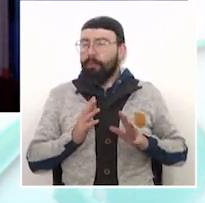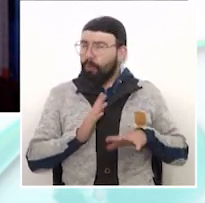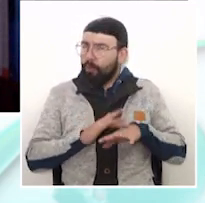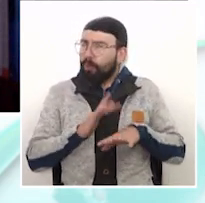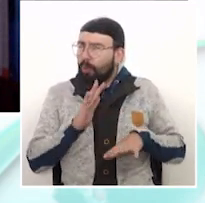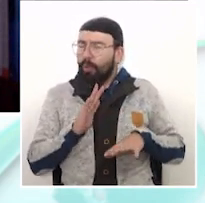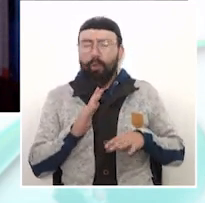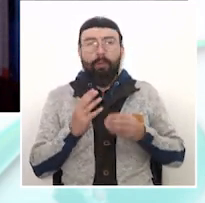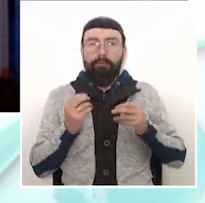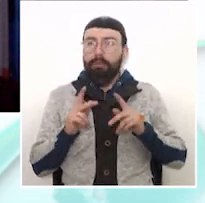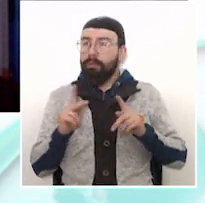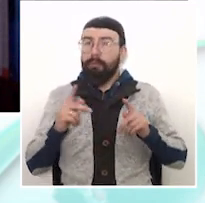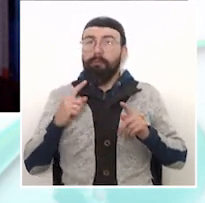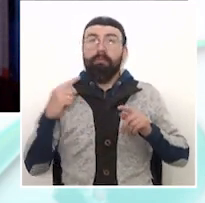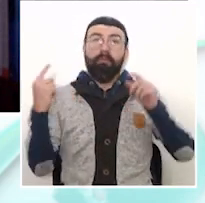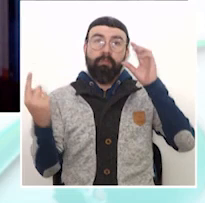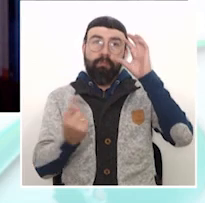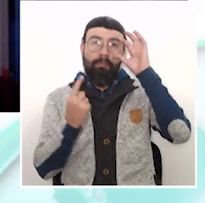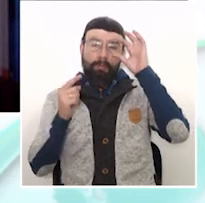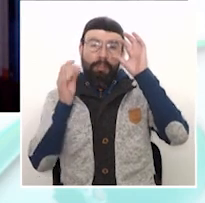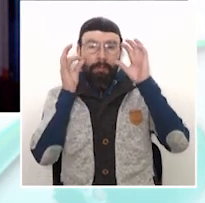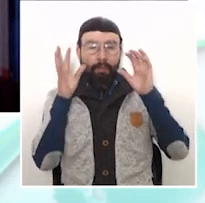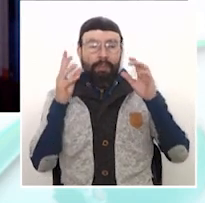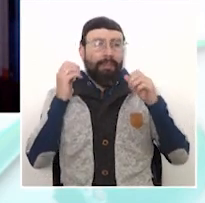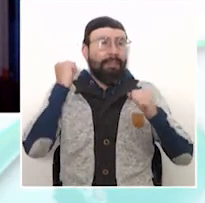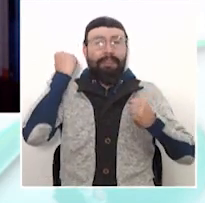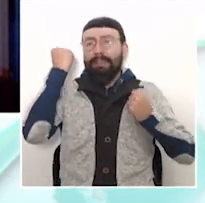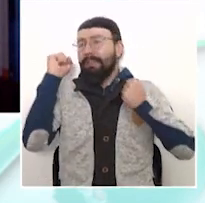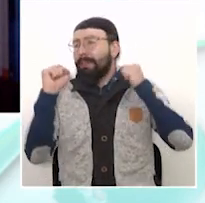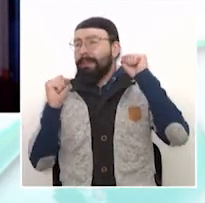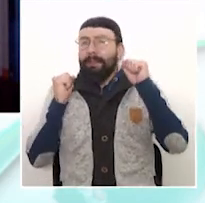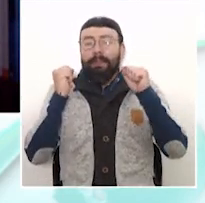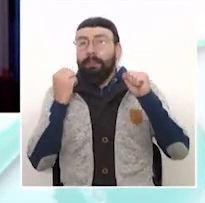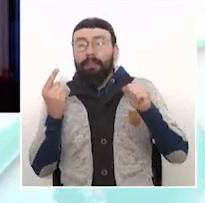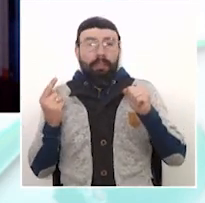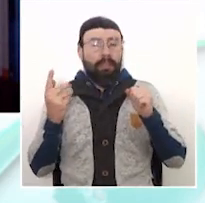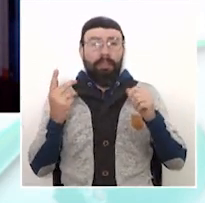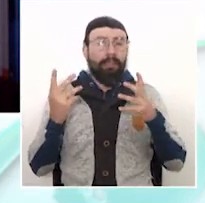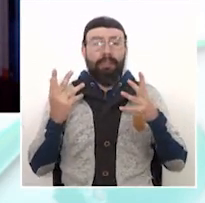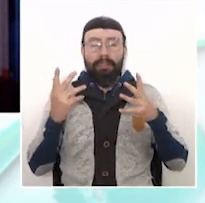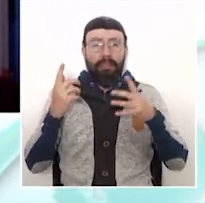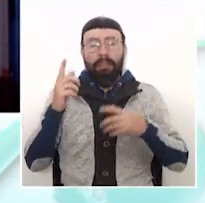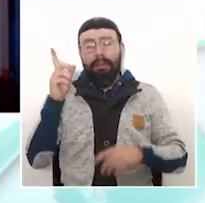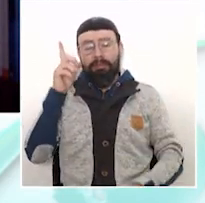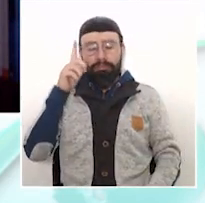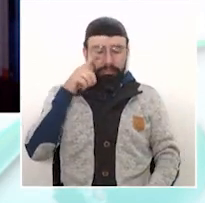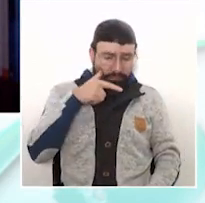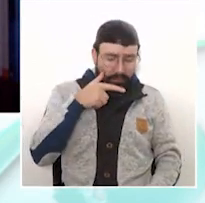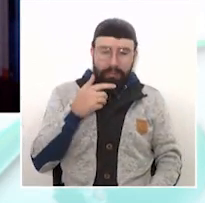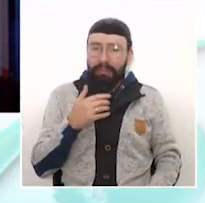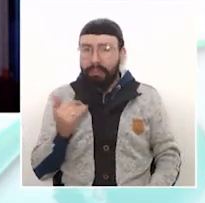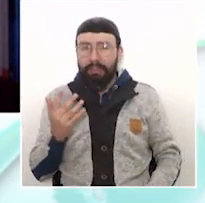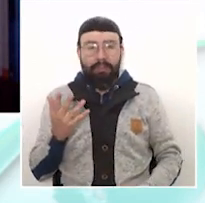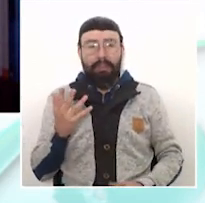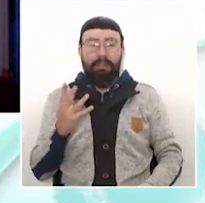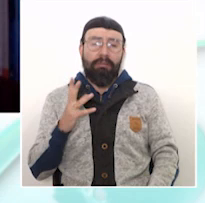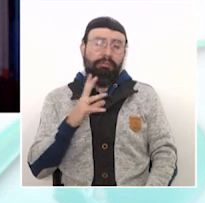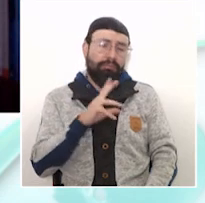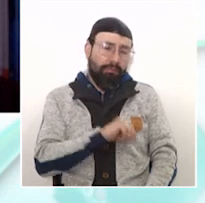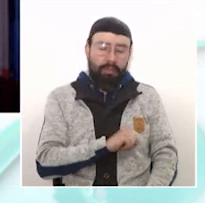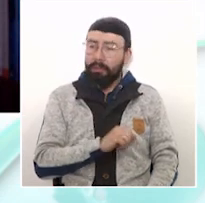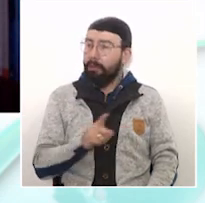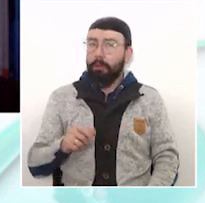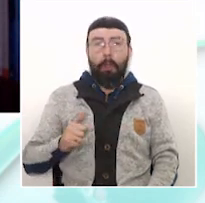muchas personas tal vez se desesperaron, se llenaron de ansiedad, de tristeza. Y no aprovecharon